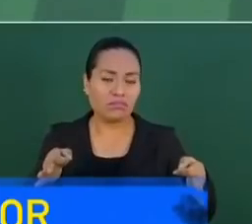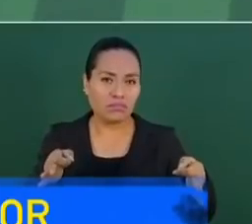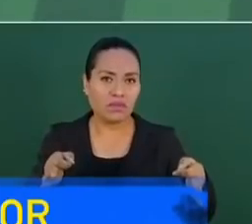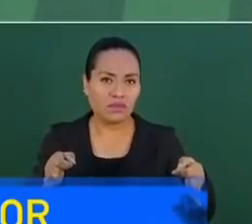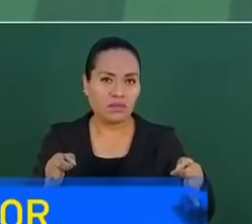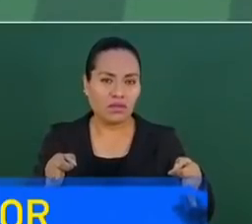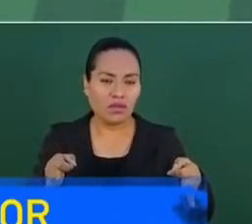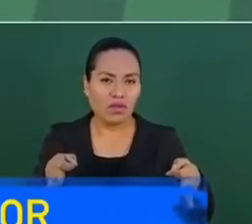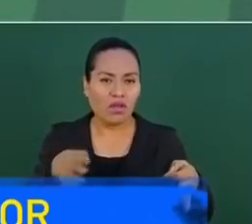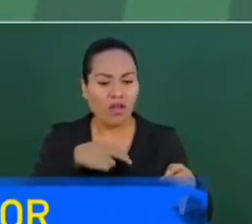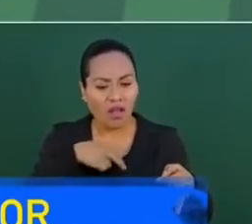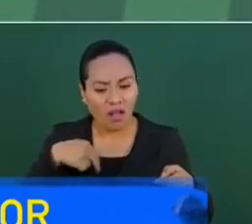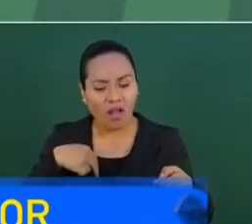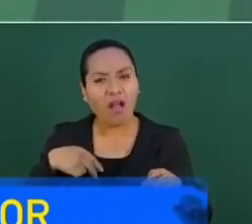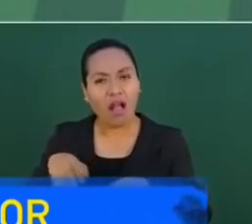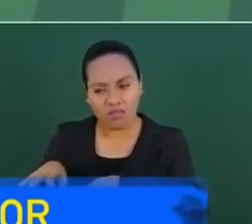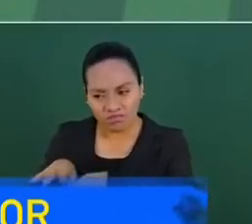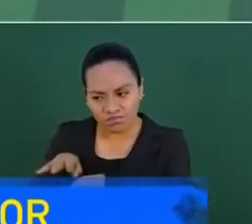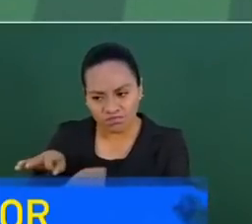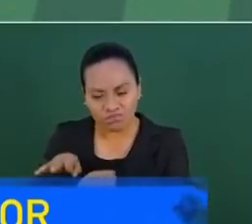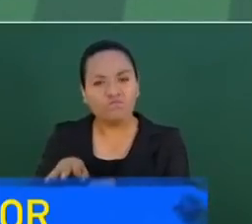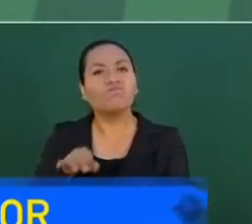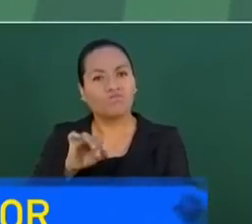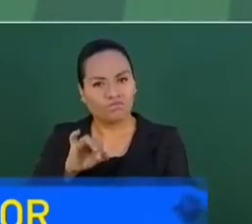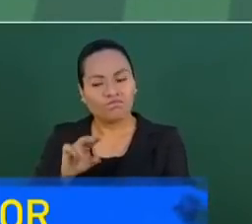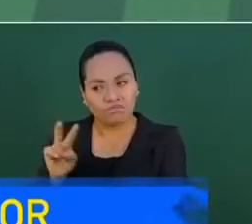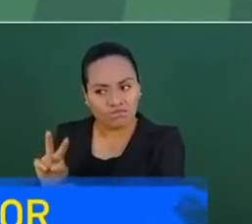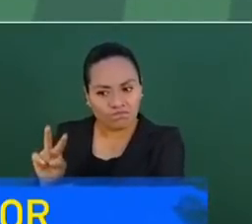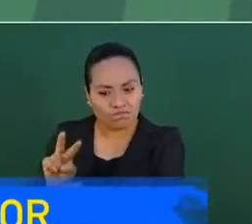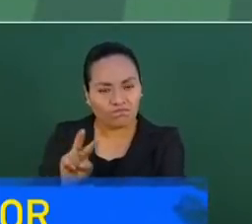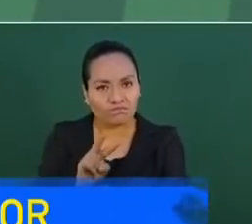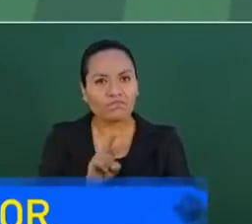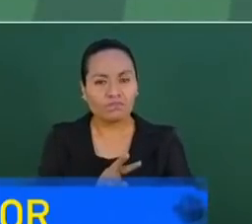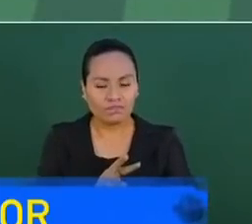llevando a cabo un seguimiento, que